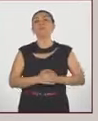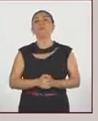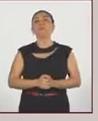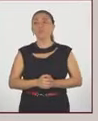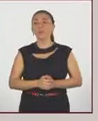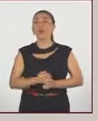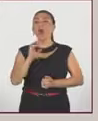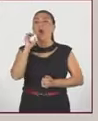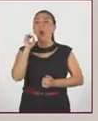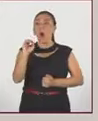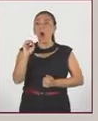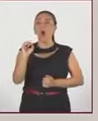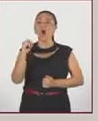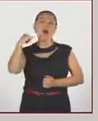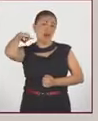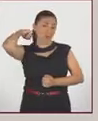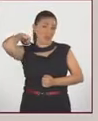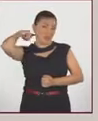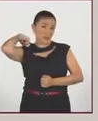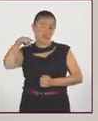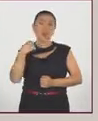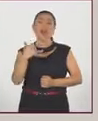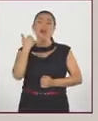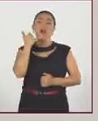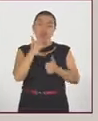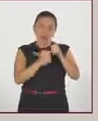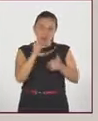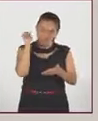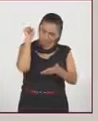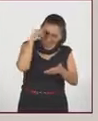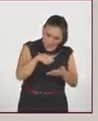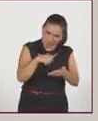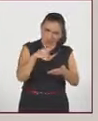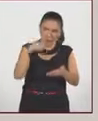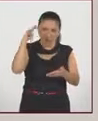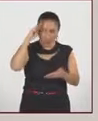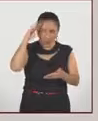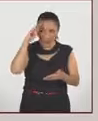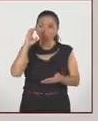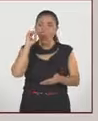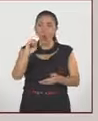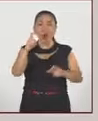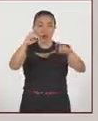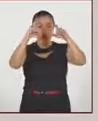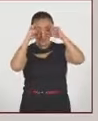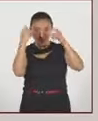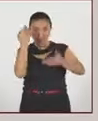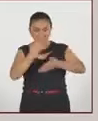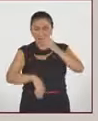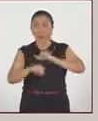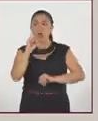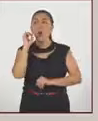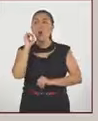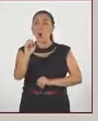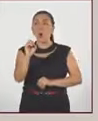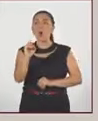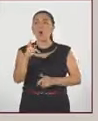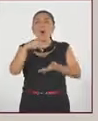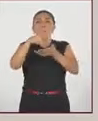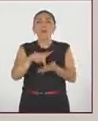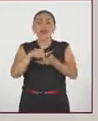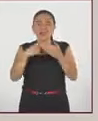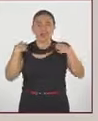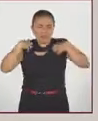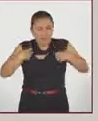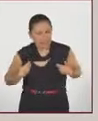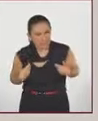flexión excesiva cervical por el uso de dispositivos, les comentaba, por la falta de lentes, o la inclinación por un peso excesivo, ¿no?